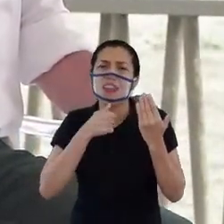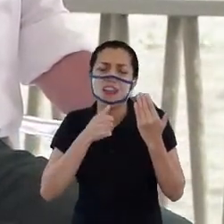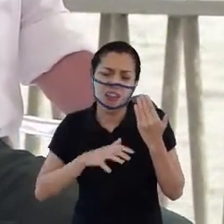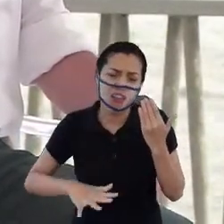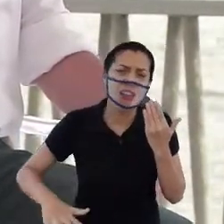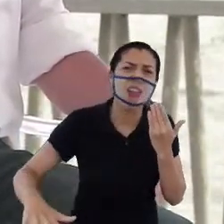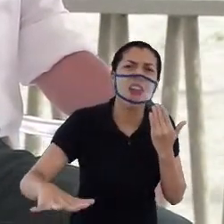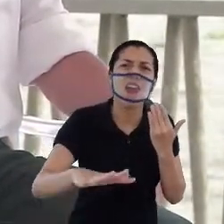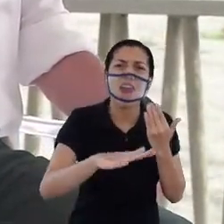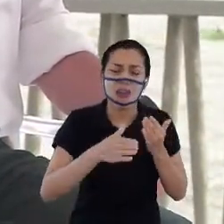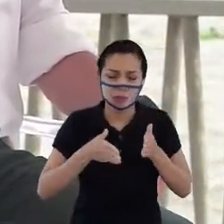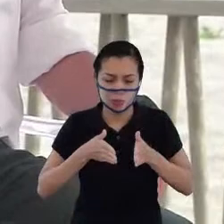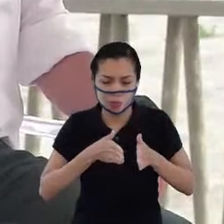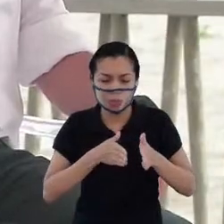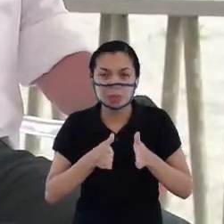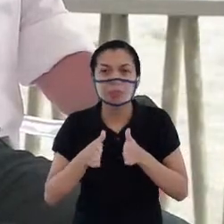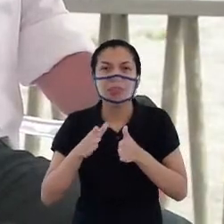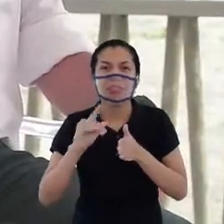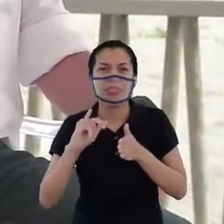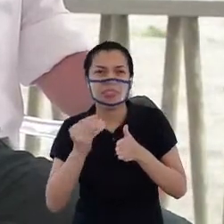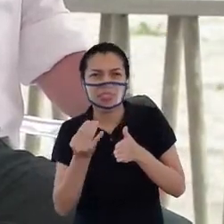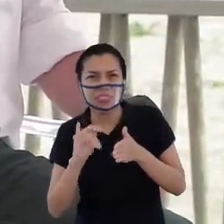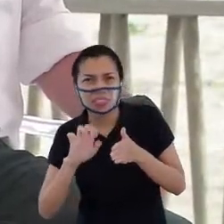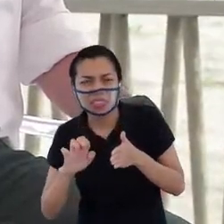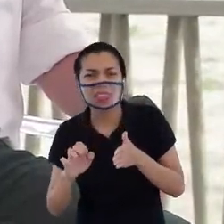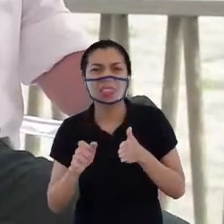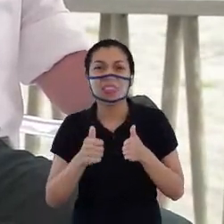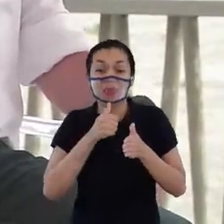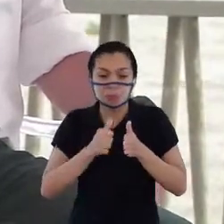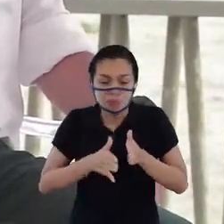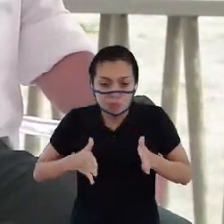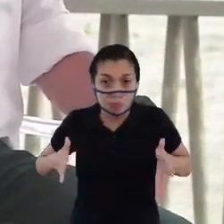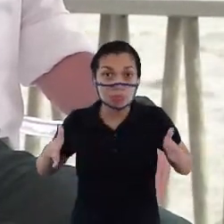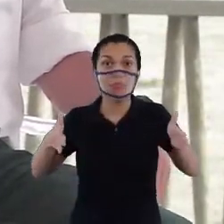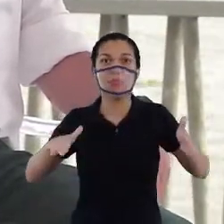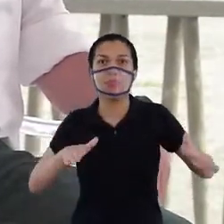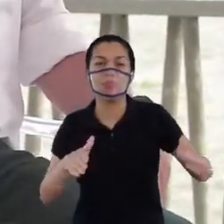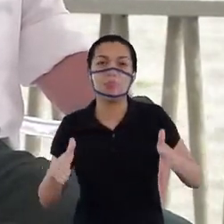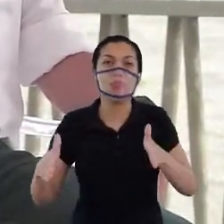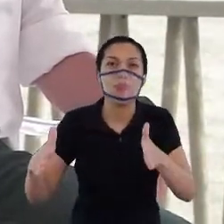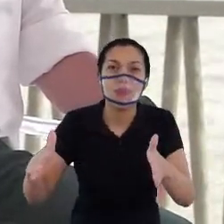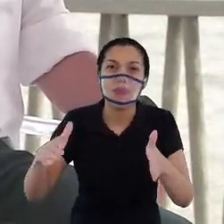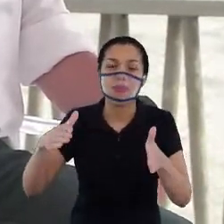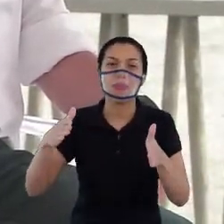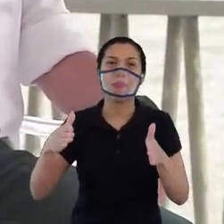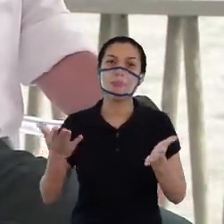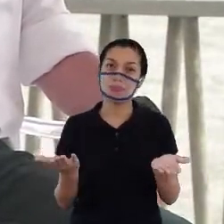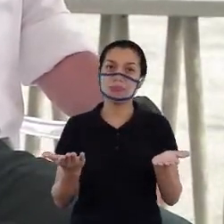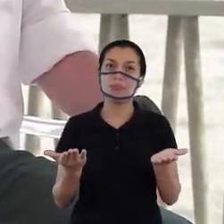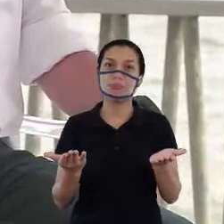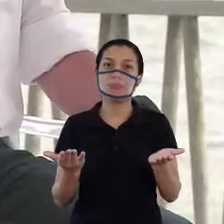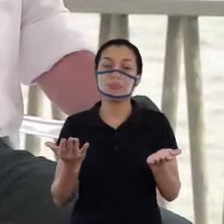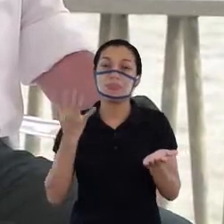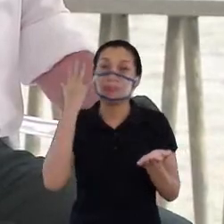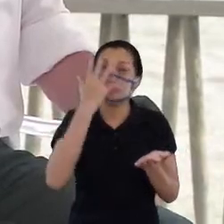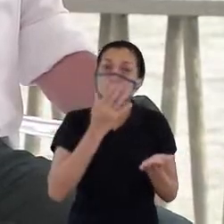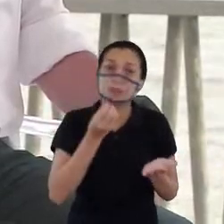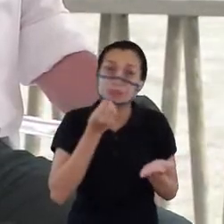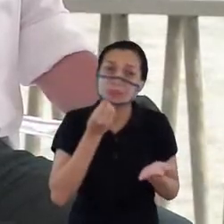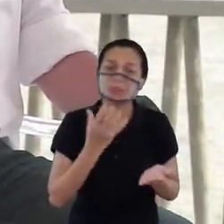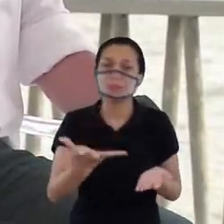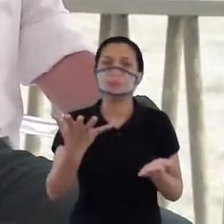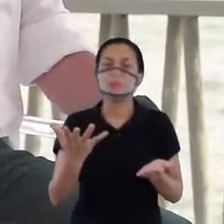del dique, el río Magdalena, un distrito de riego que fue construido hace 50 años y que hoy estamos